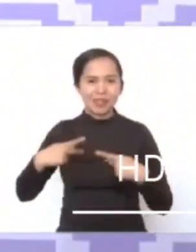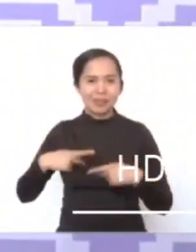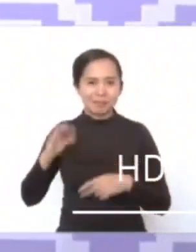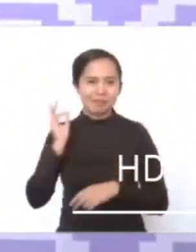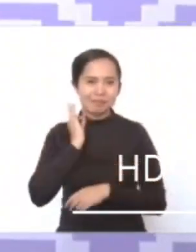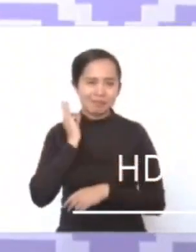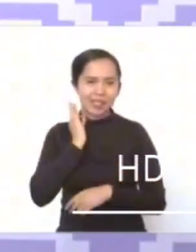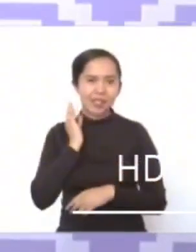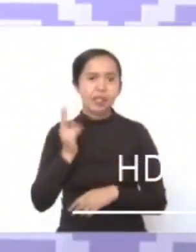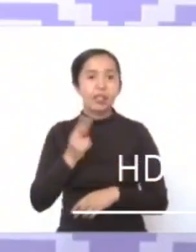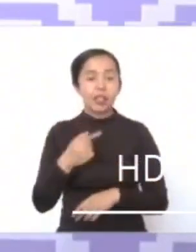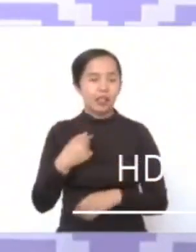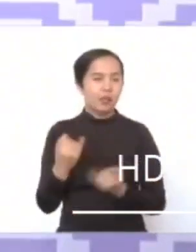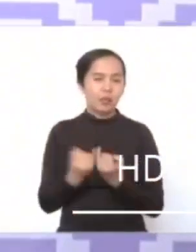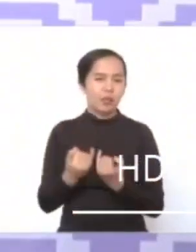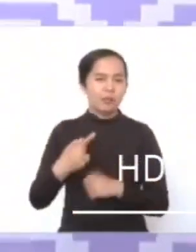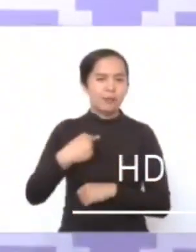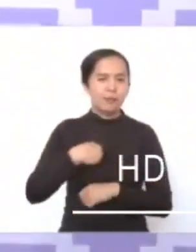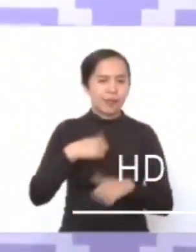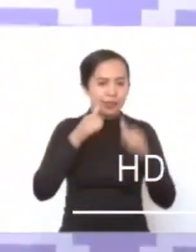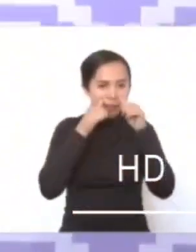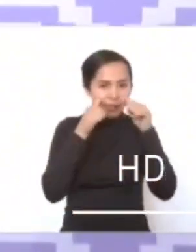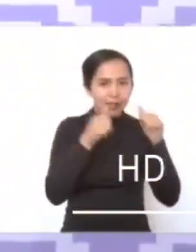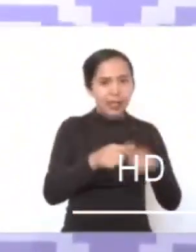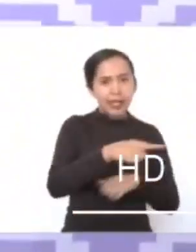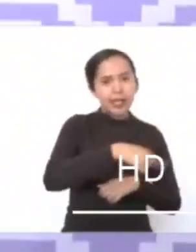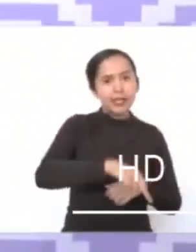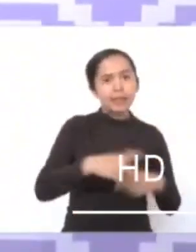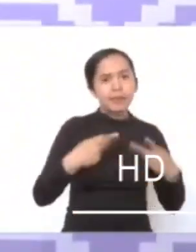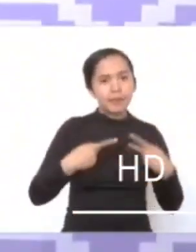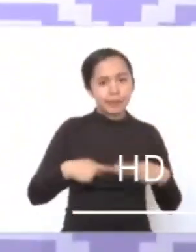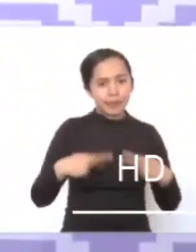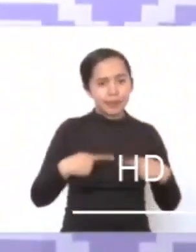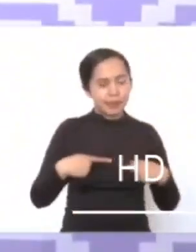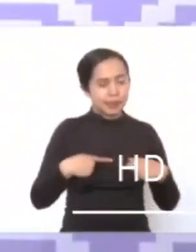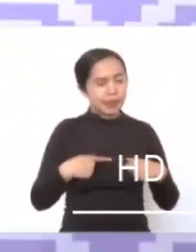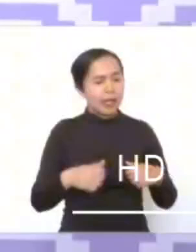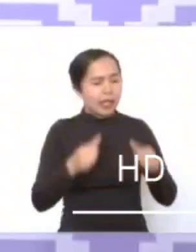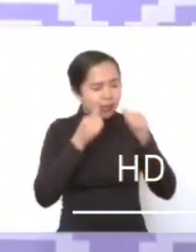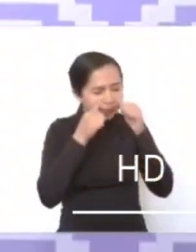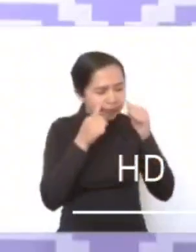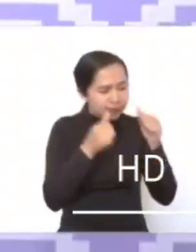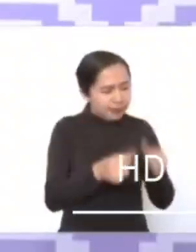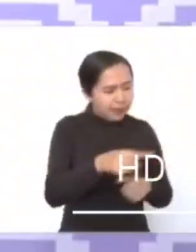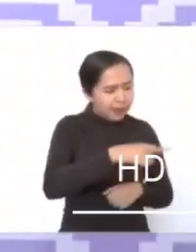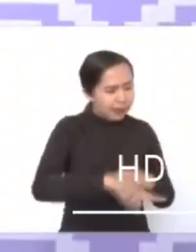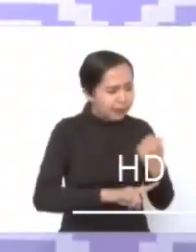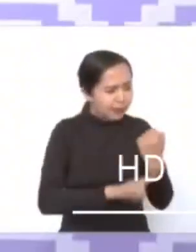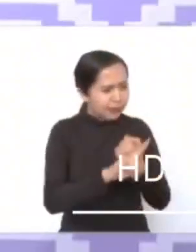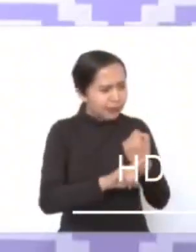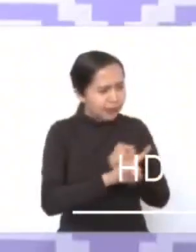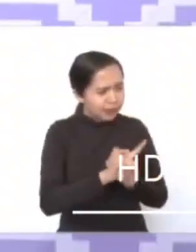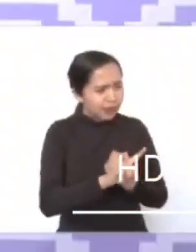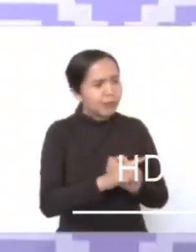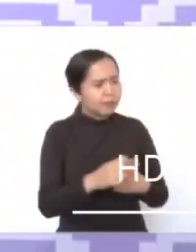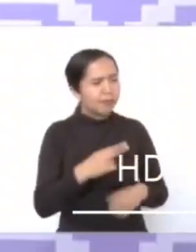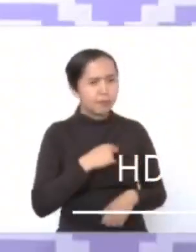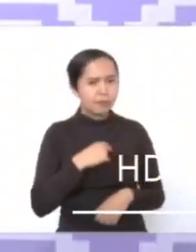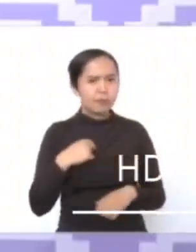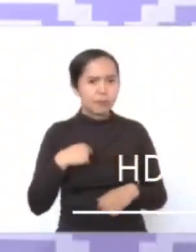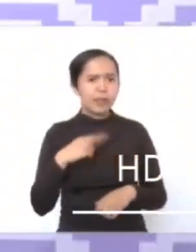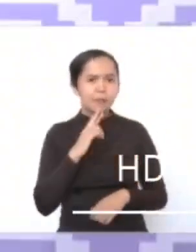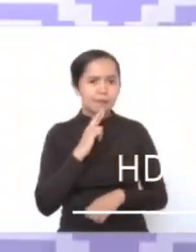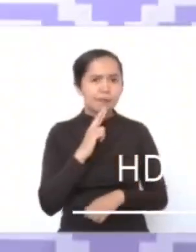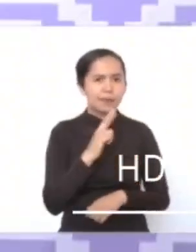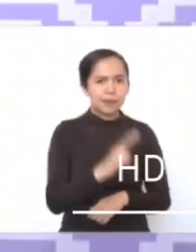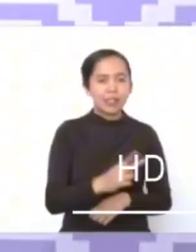personalmente atendemos colectivos y víctimas para escuchar sus preocupaciones y reclamos.